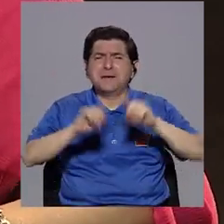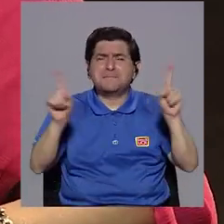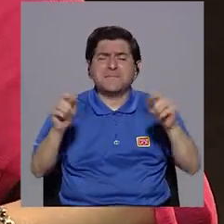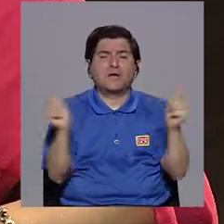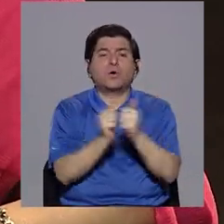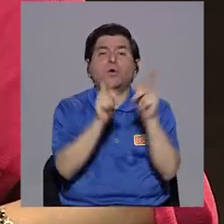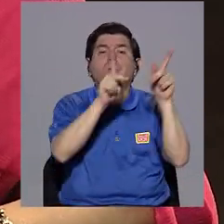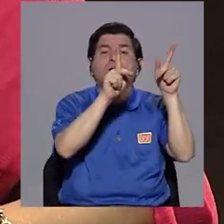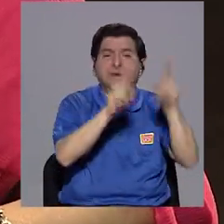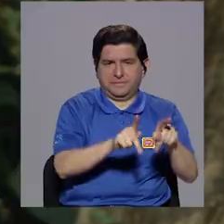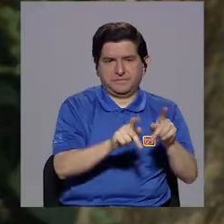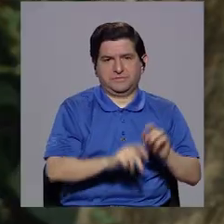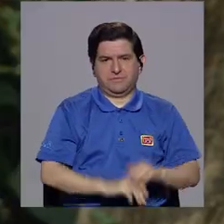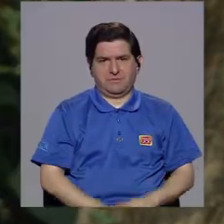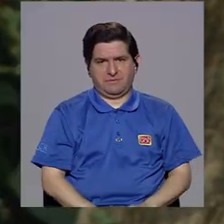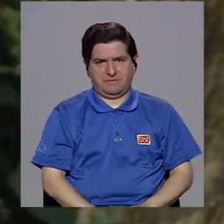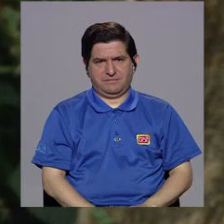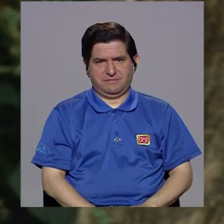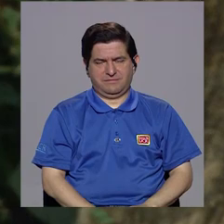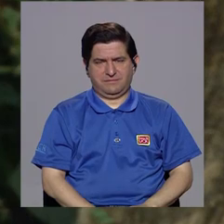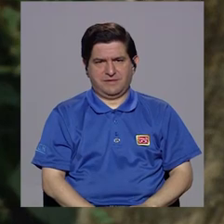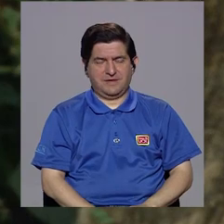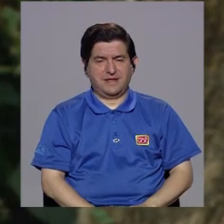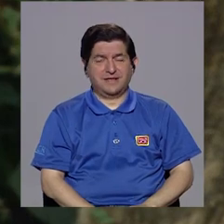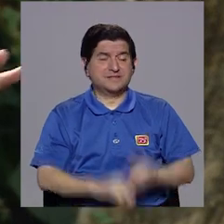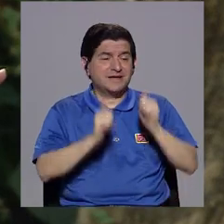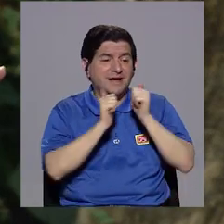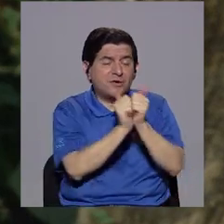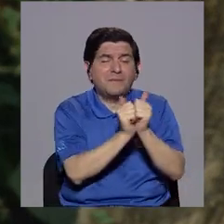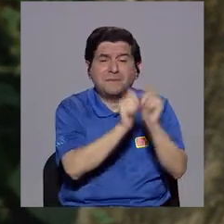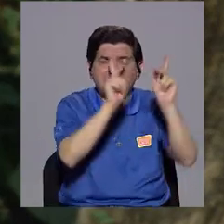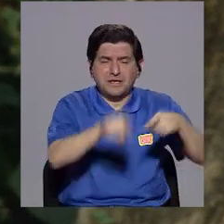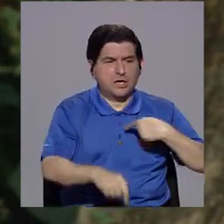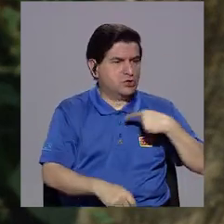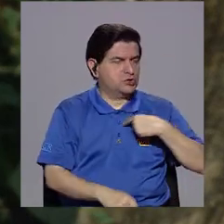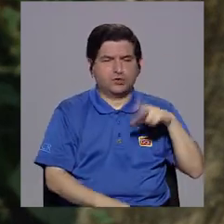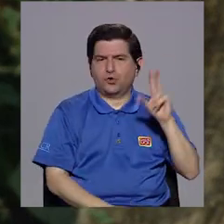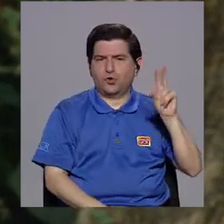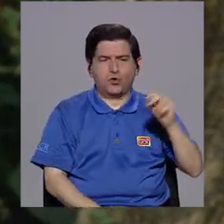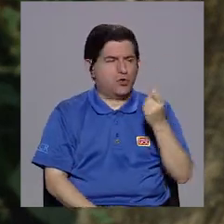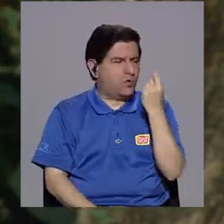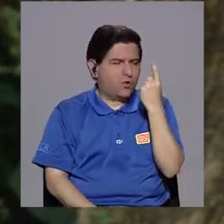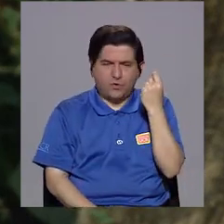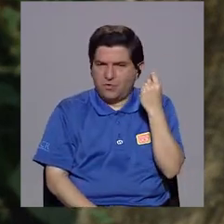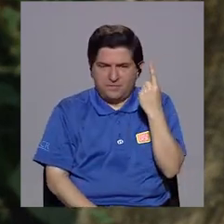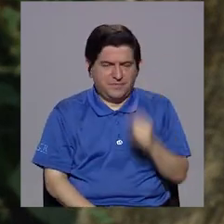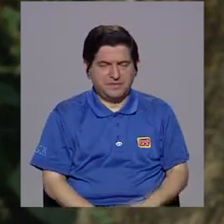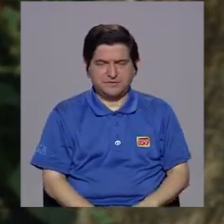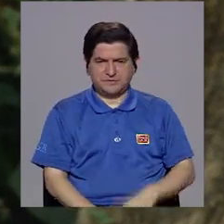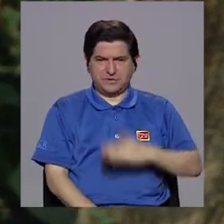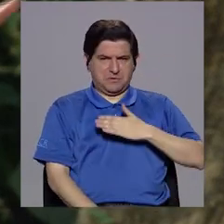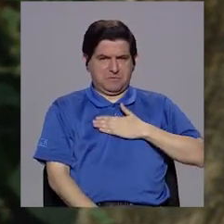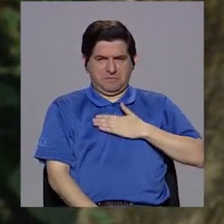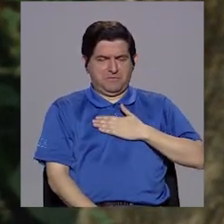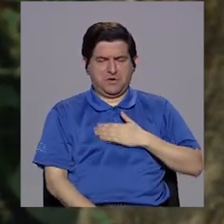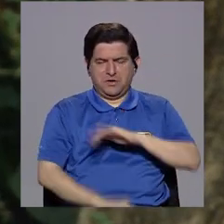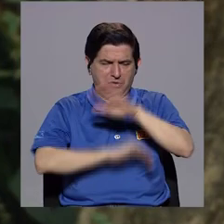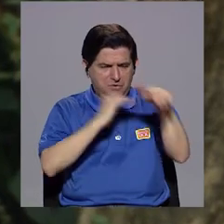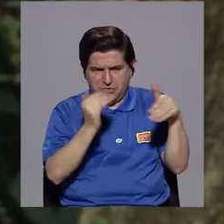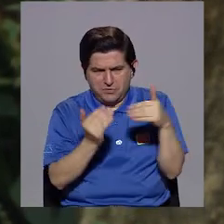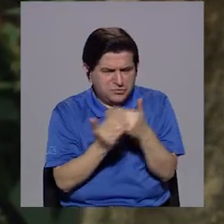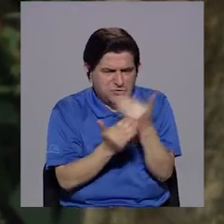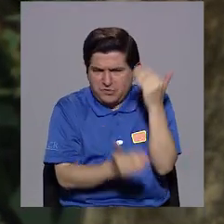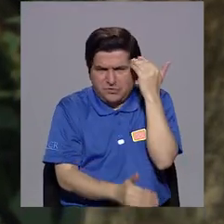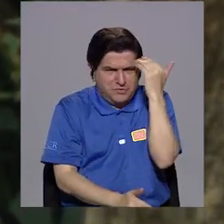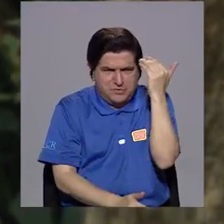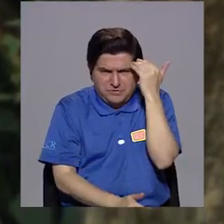Sí, pero con la persona. Okay. O sea, sí, pero con el paciente. Es decir, yo no hago una interpretación desde mi lado, como yo lo sé todo y yo